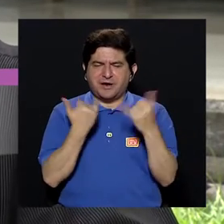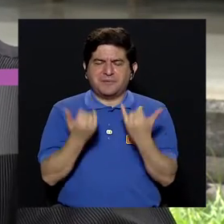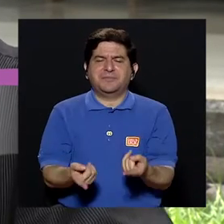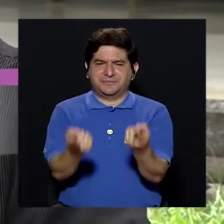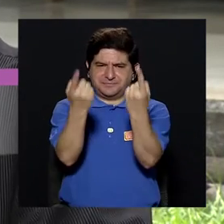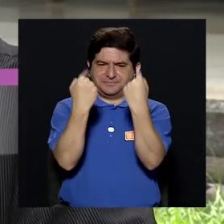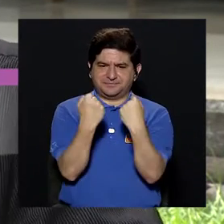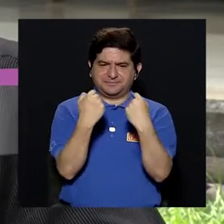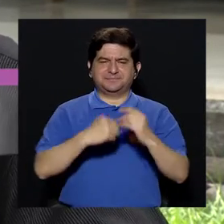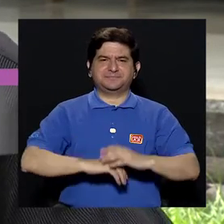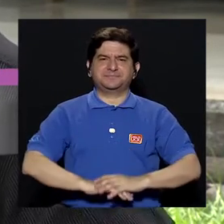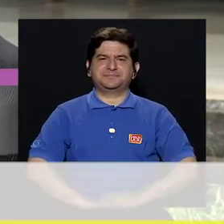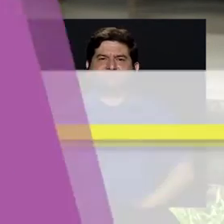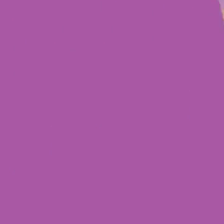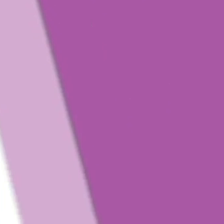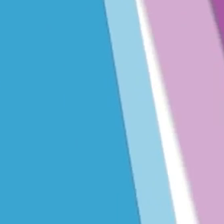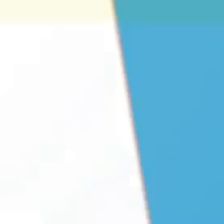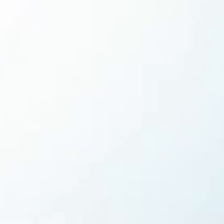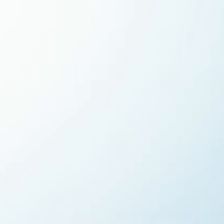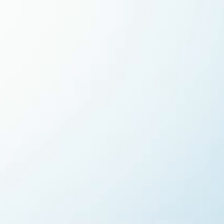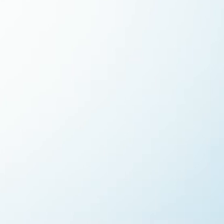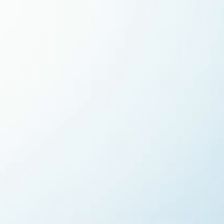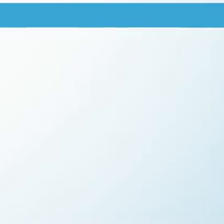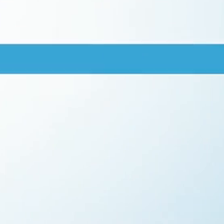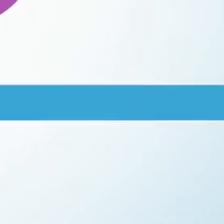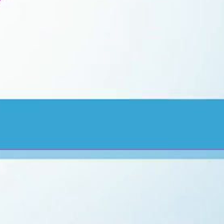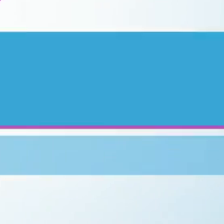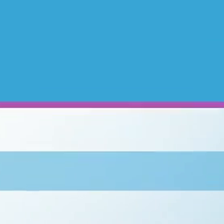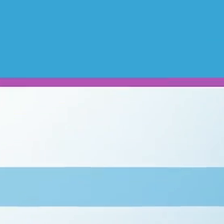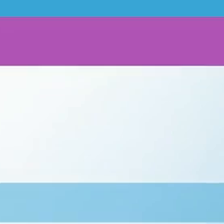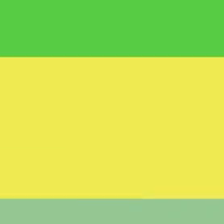y ya casi retornamos.